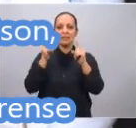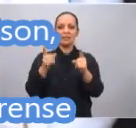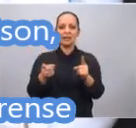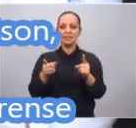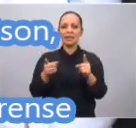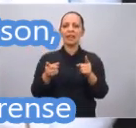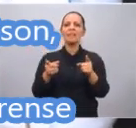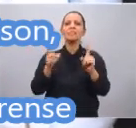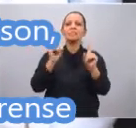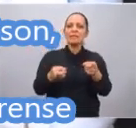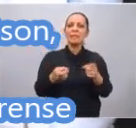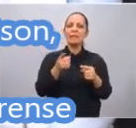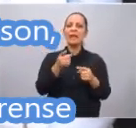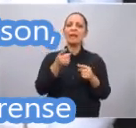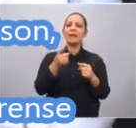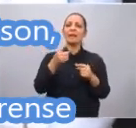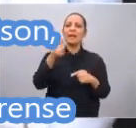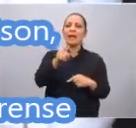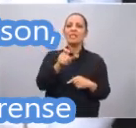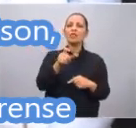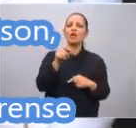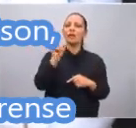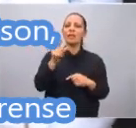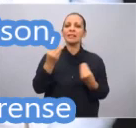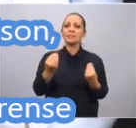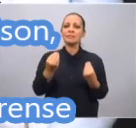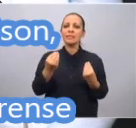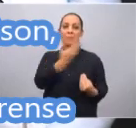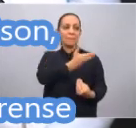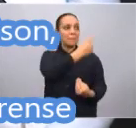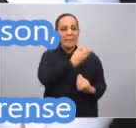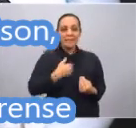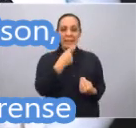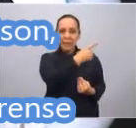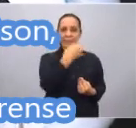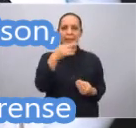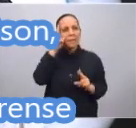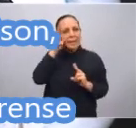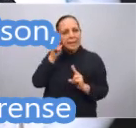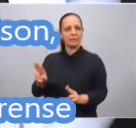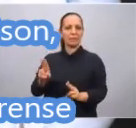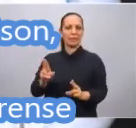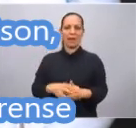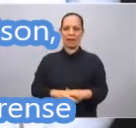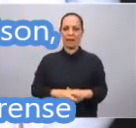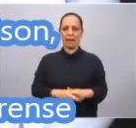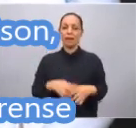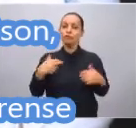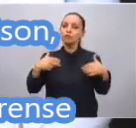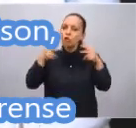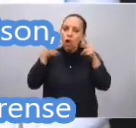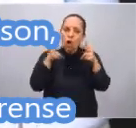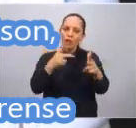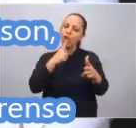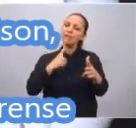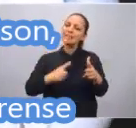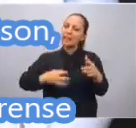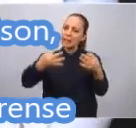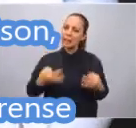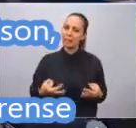es algo que el presidente tiene que respetar. Y lo digo con mucha